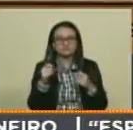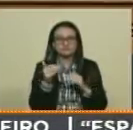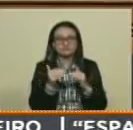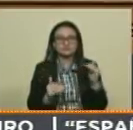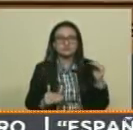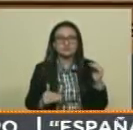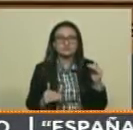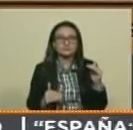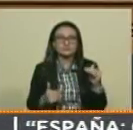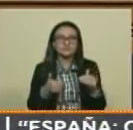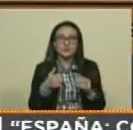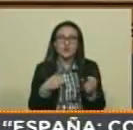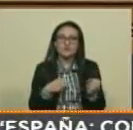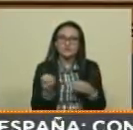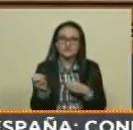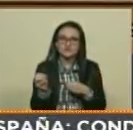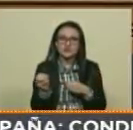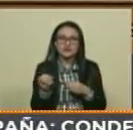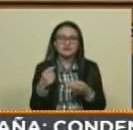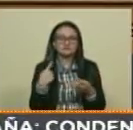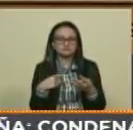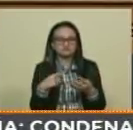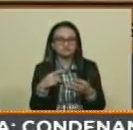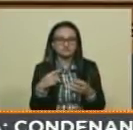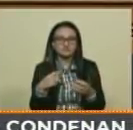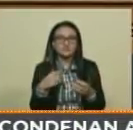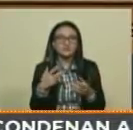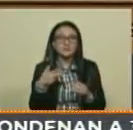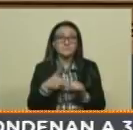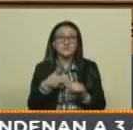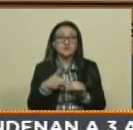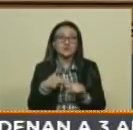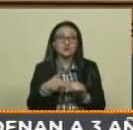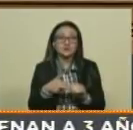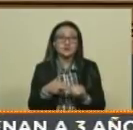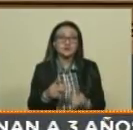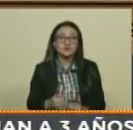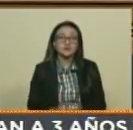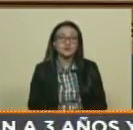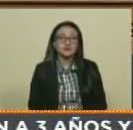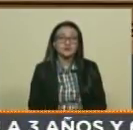esta oficina de inteligencia petrolera, que de inteligente no tenía nada.